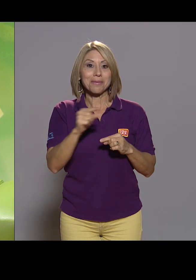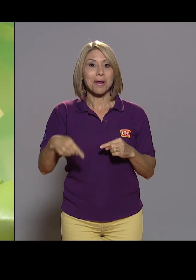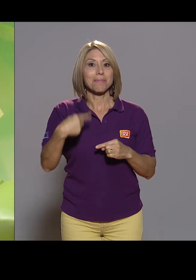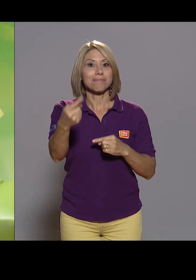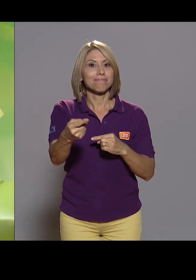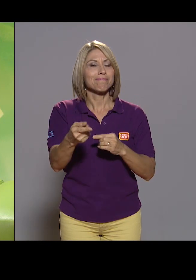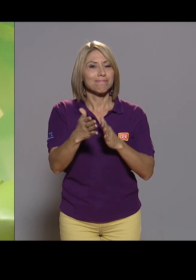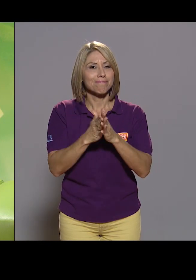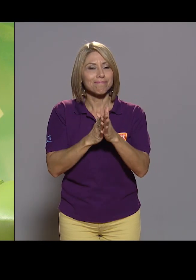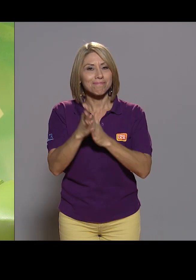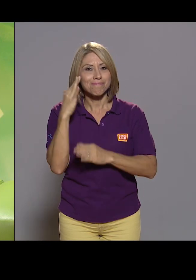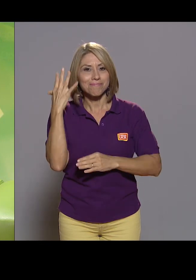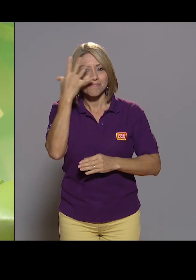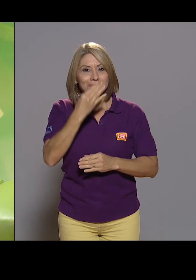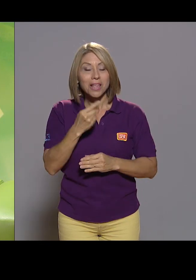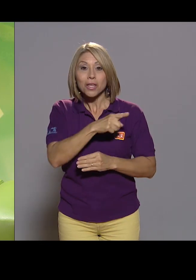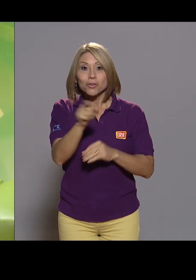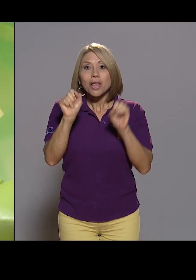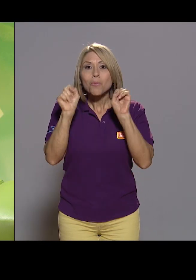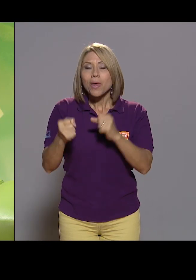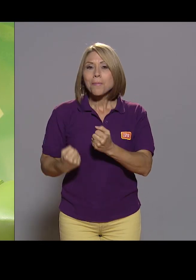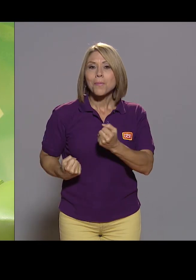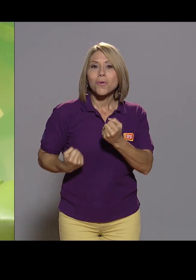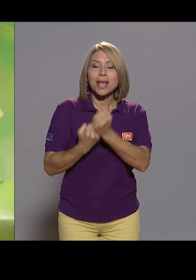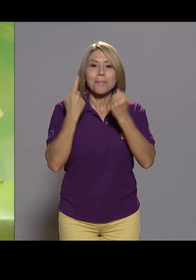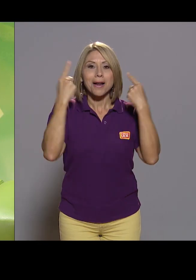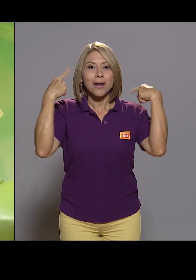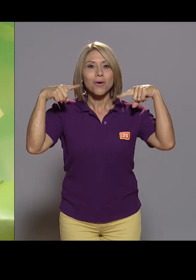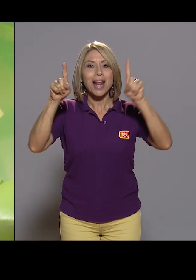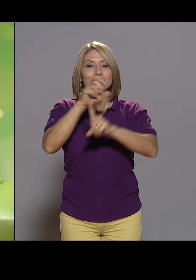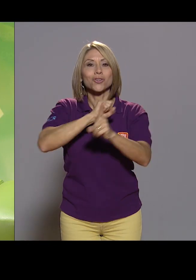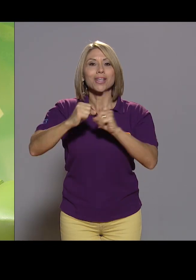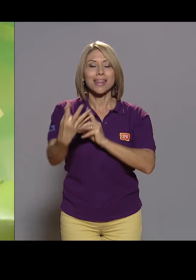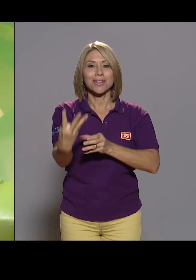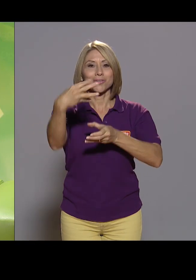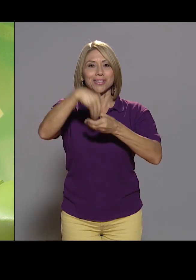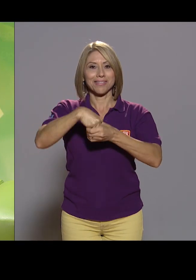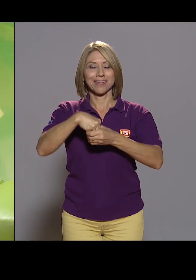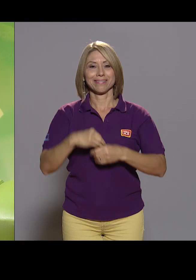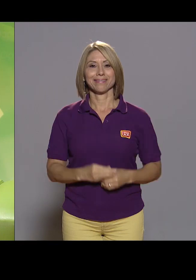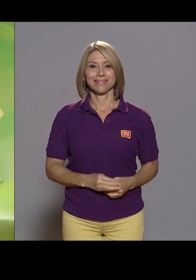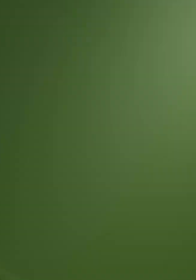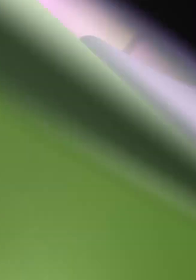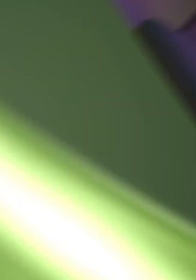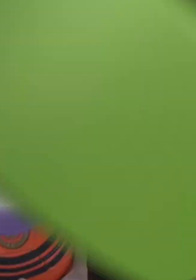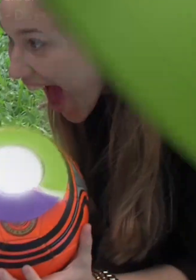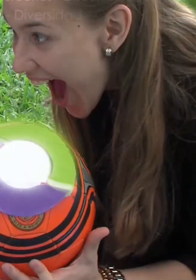muy agradable y que pueda seguir también aportando a la construcción de una sociedad más inclusiva. Hasta pronto.